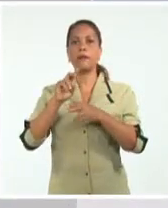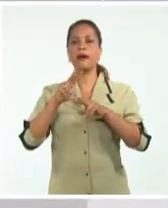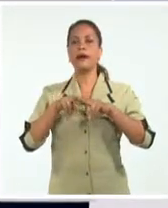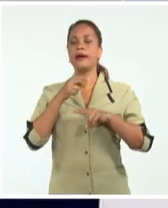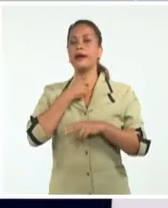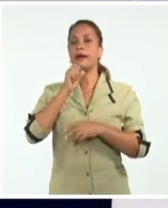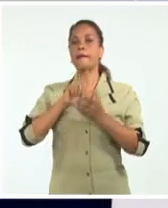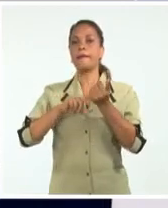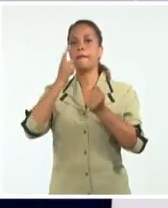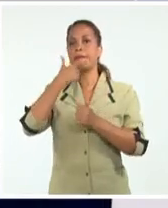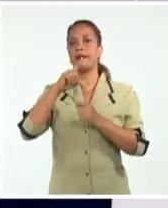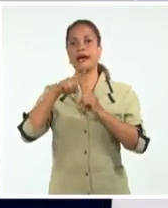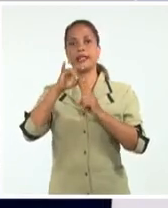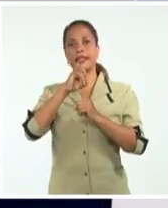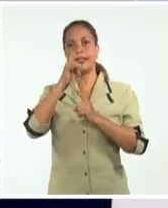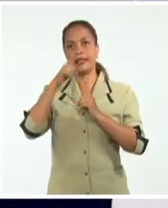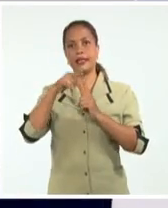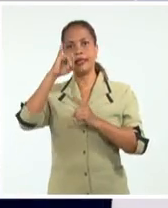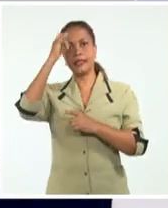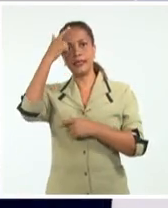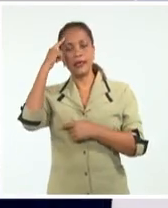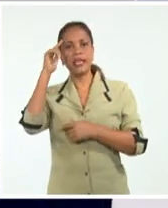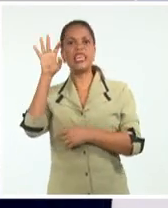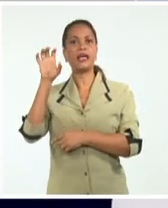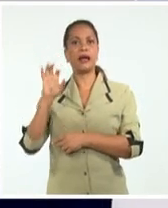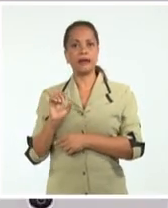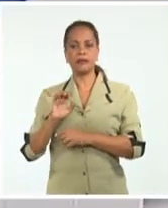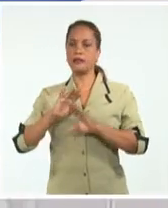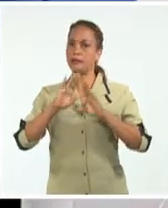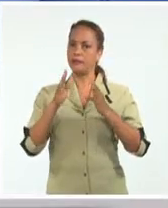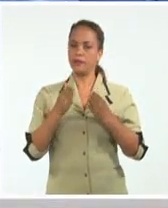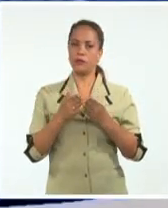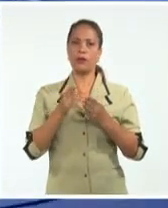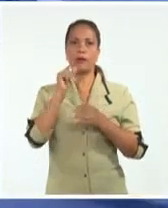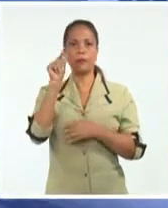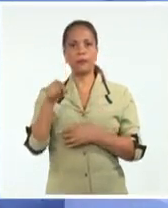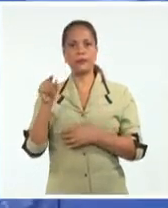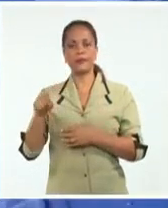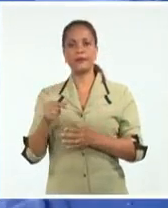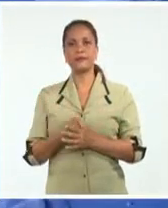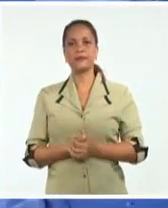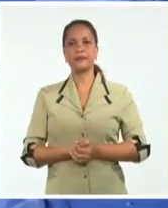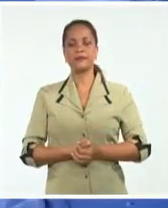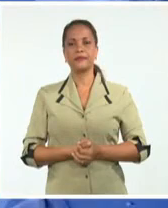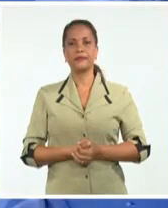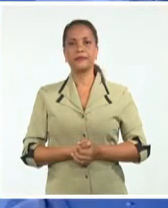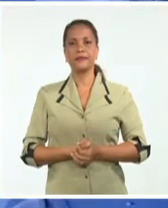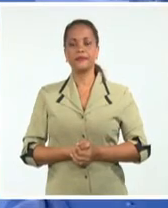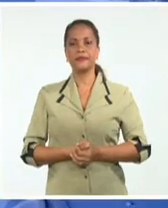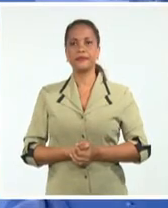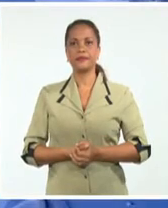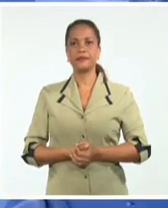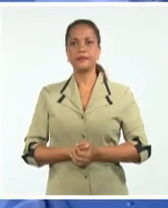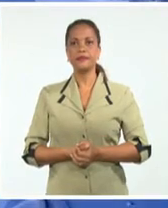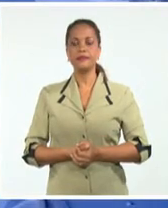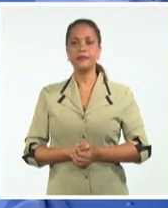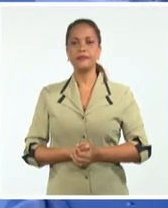tipos de cáncer a lo largo y ancho de la isla. Carlos Manuel Gallardo, Sistema Informativo de la Televisión Cubana.